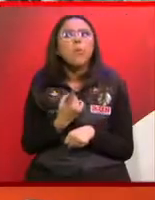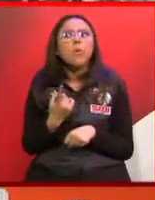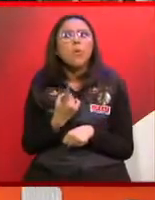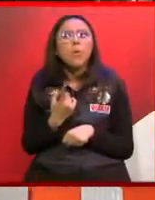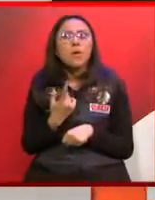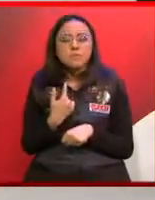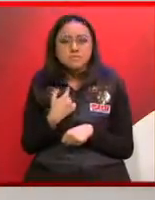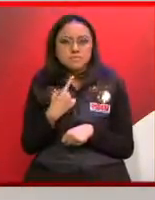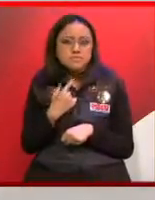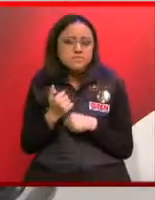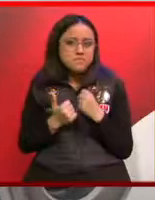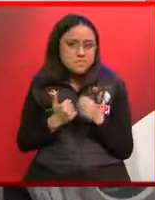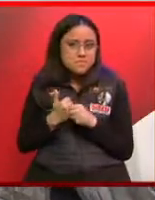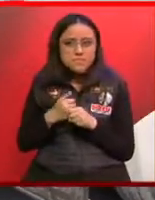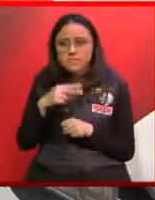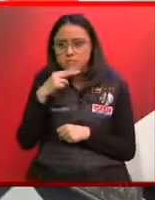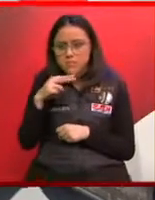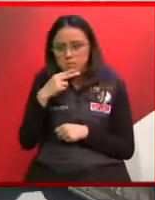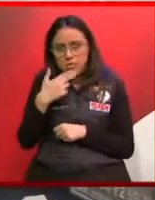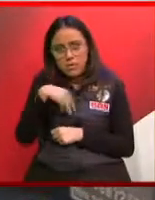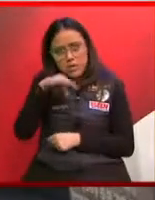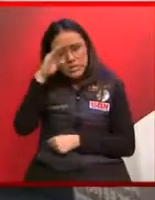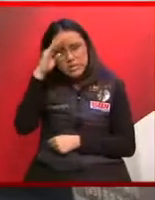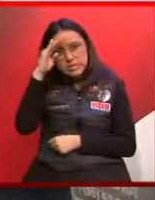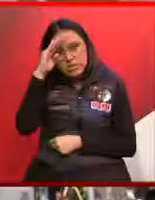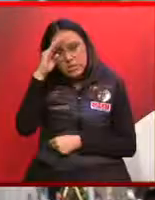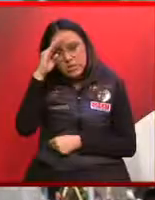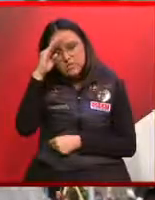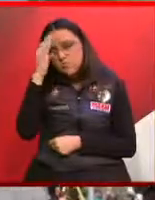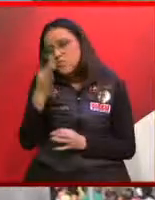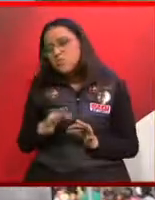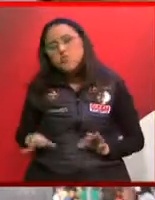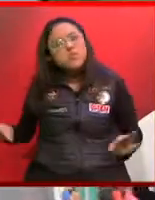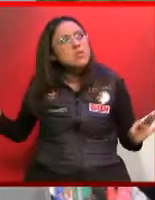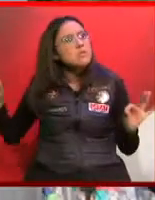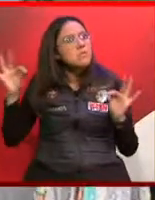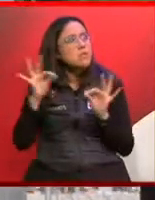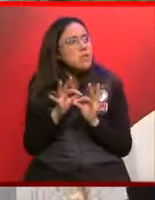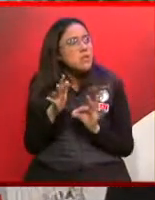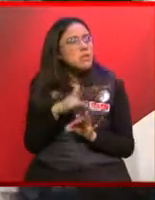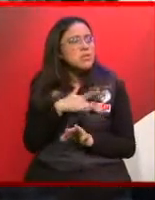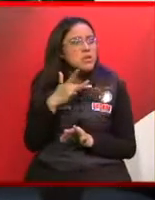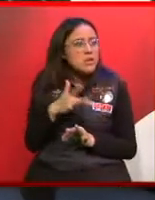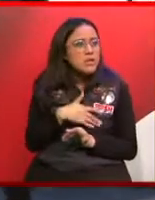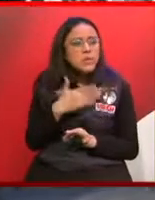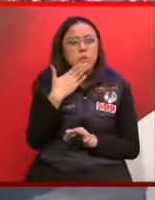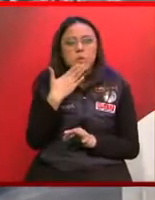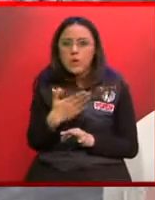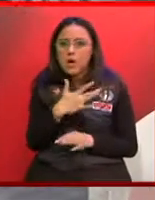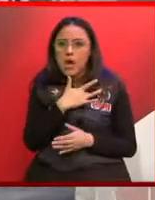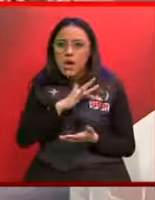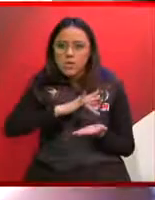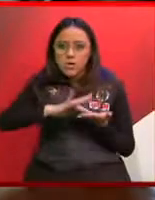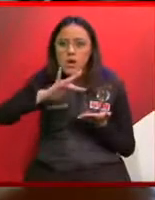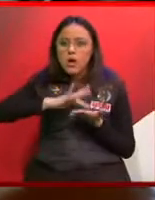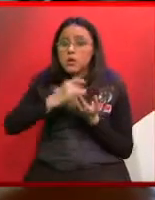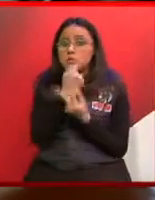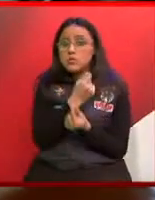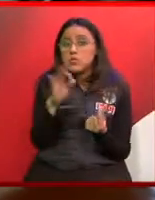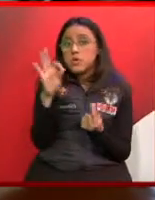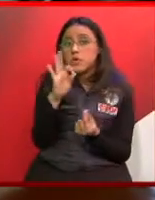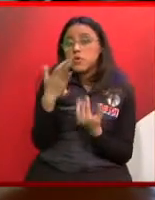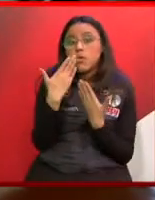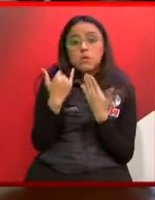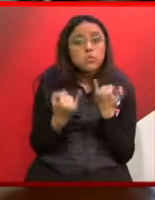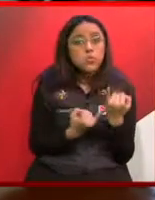esta parte del año de Navidad, no puedo pensar una causa más importante de estar involucrado con algo que va a ayudar a niños que por lo mejor no iban a